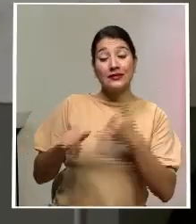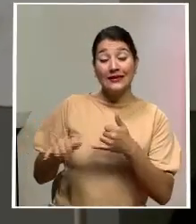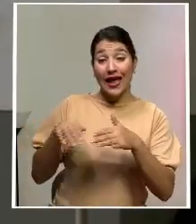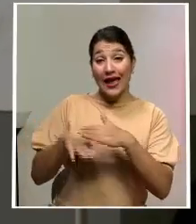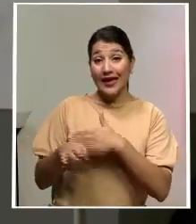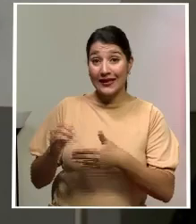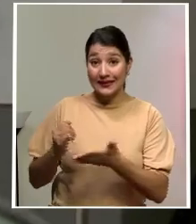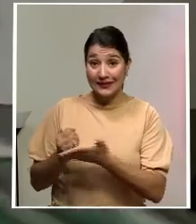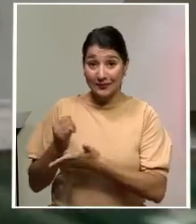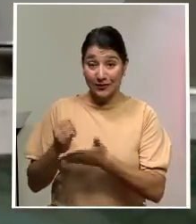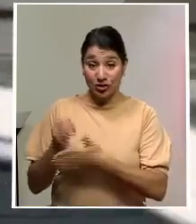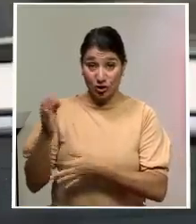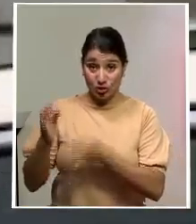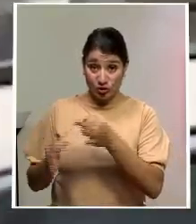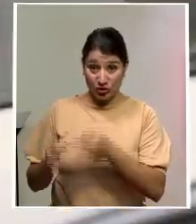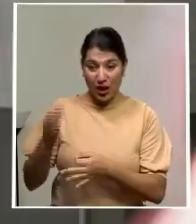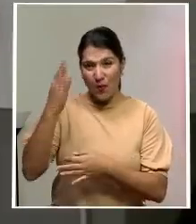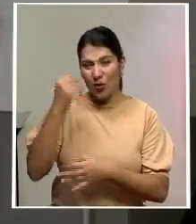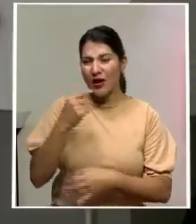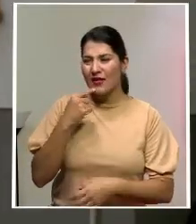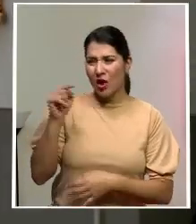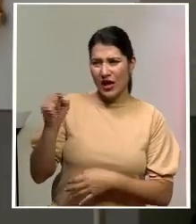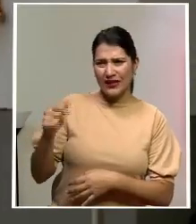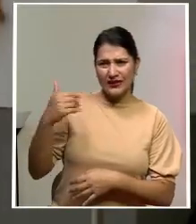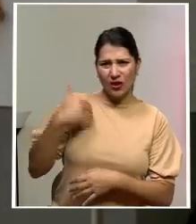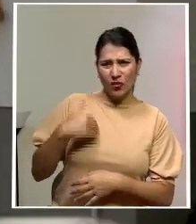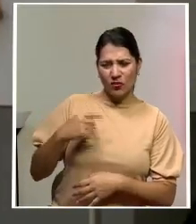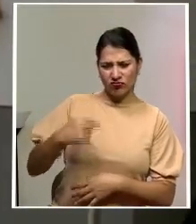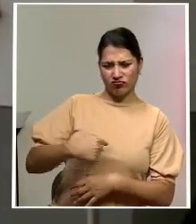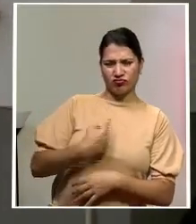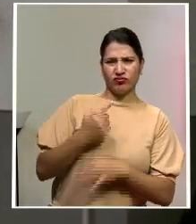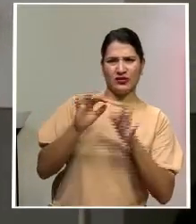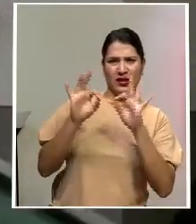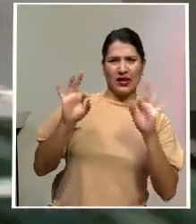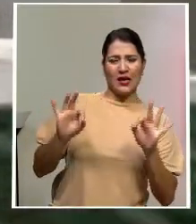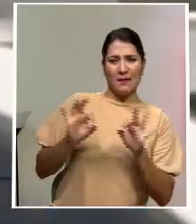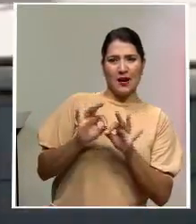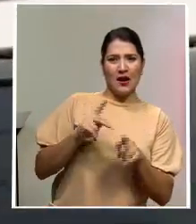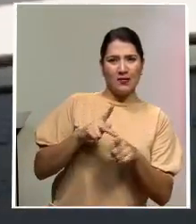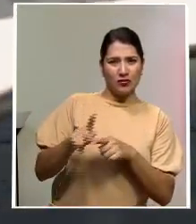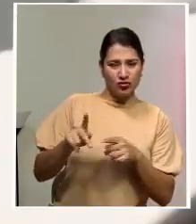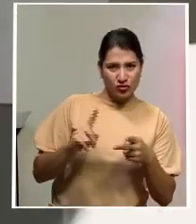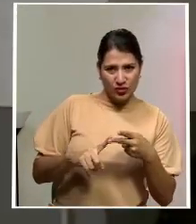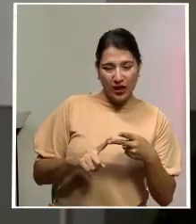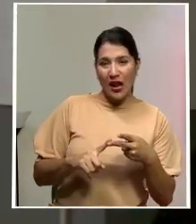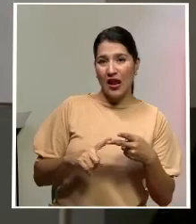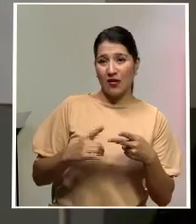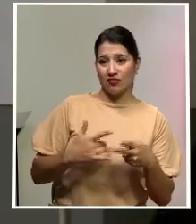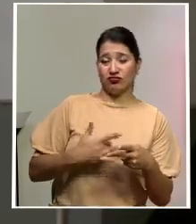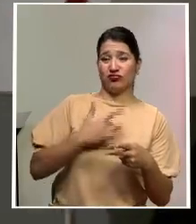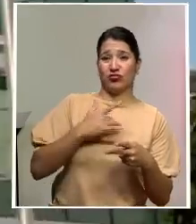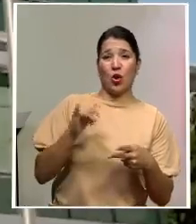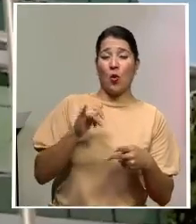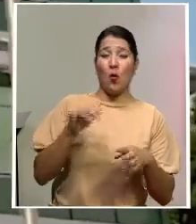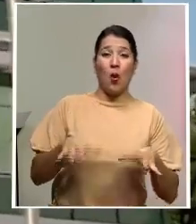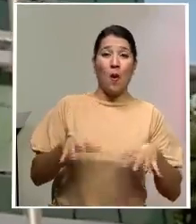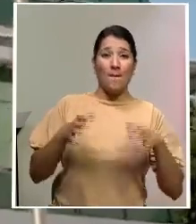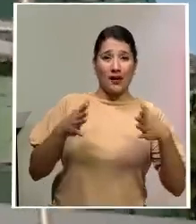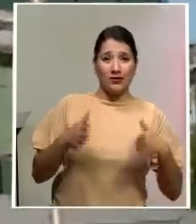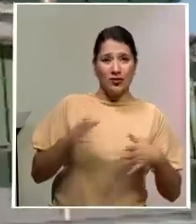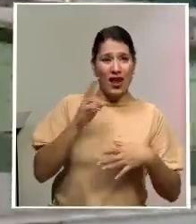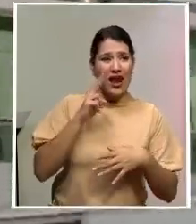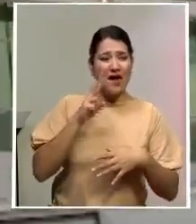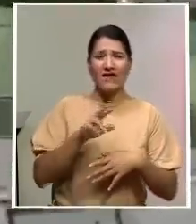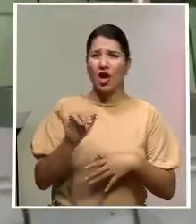judicial alegando que las declaraciones desmerecen su condición profesional, la ridiculizan como magistrada de la Corte Plena, colocándola como una persona